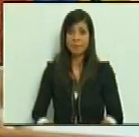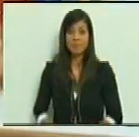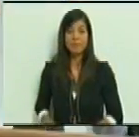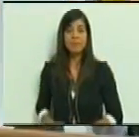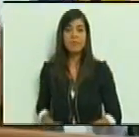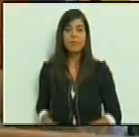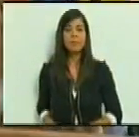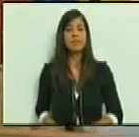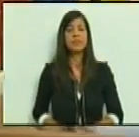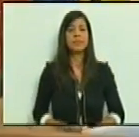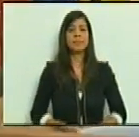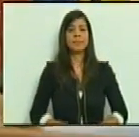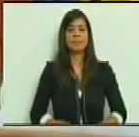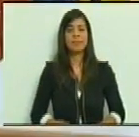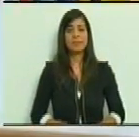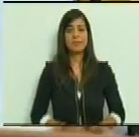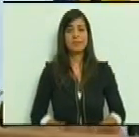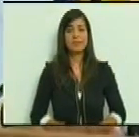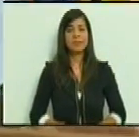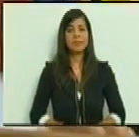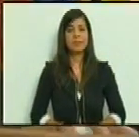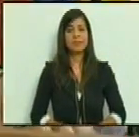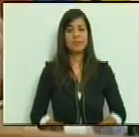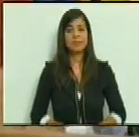En consideración,